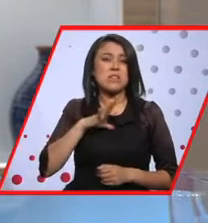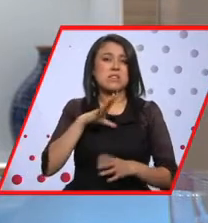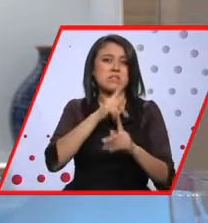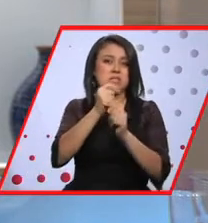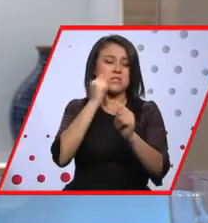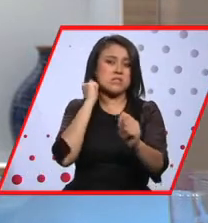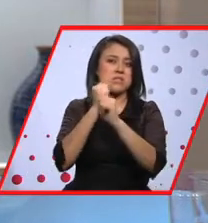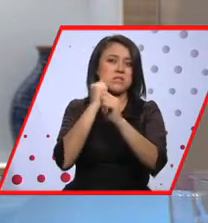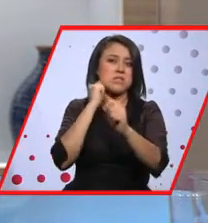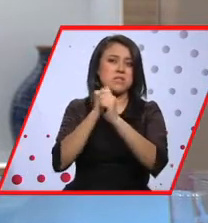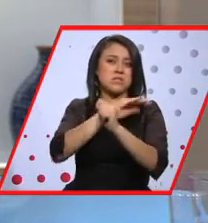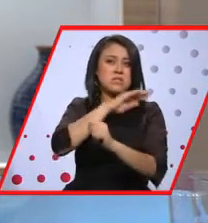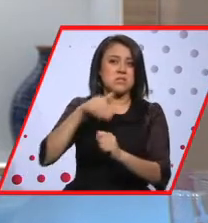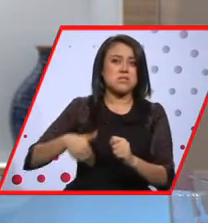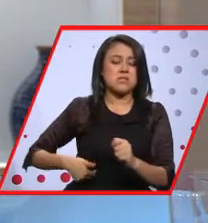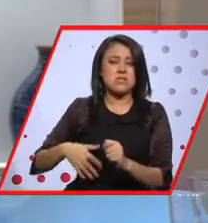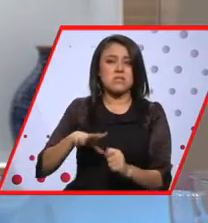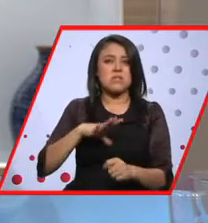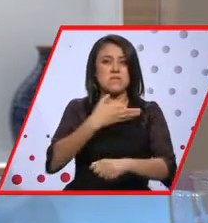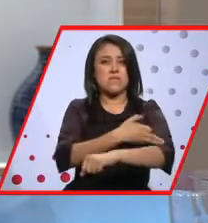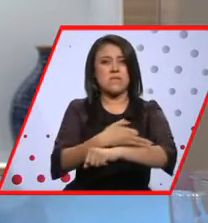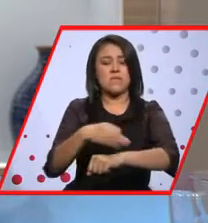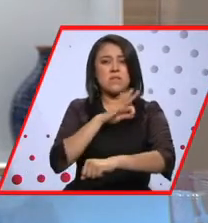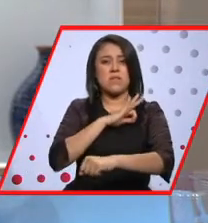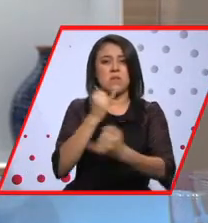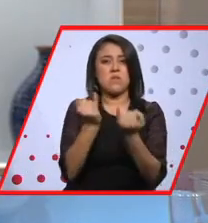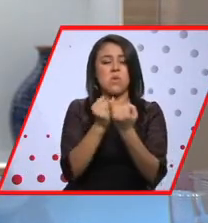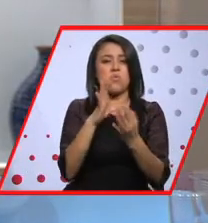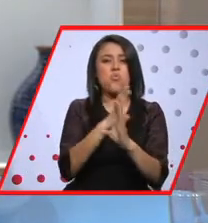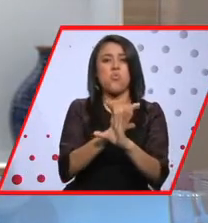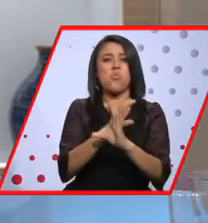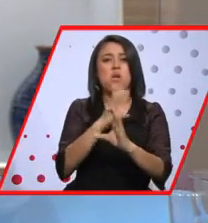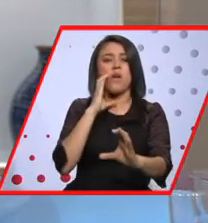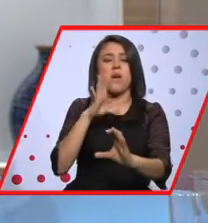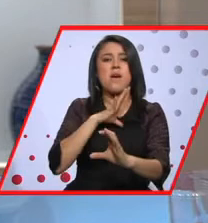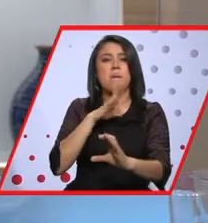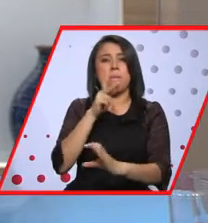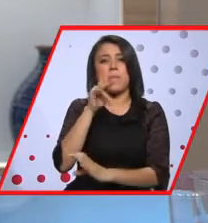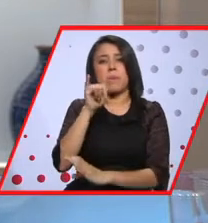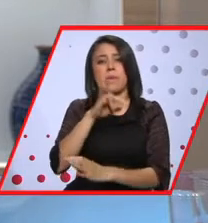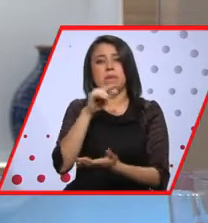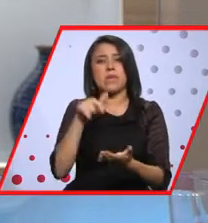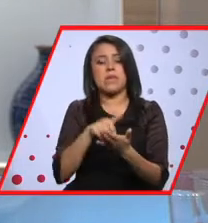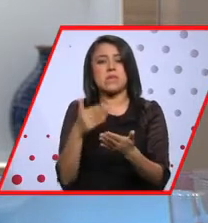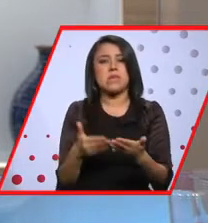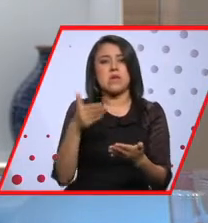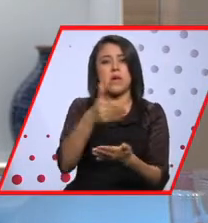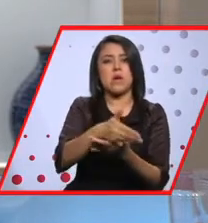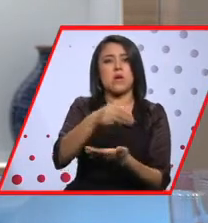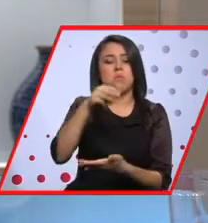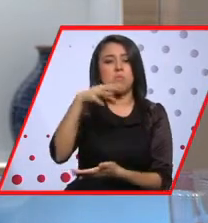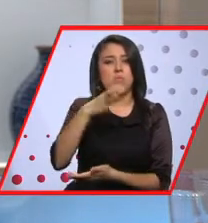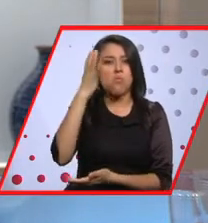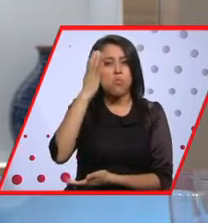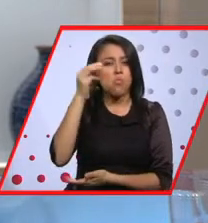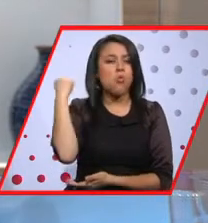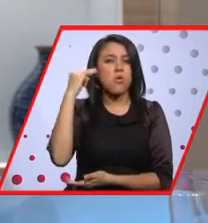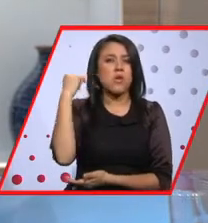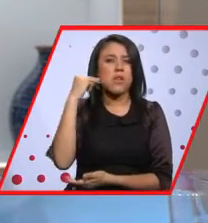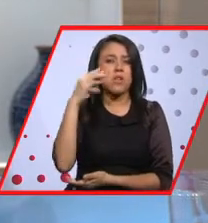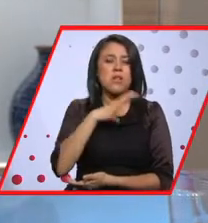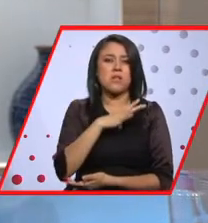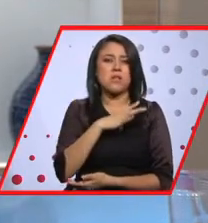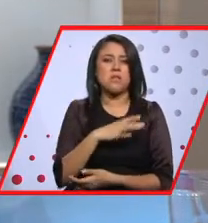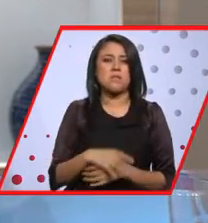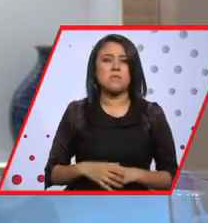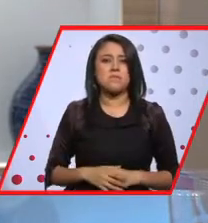pasajeros rentado por una familia y una pipa de combustible chocaron rumbo a Morelia. Lamentablemente,